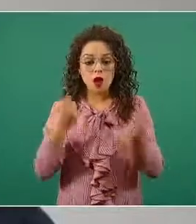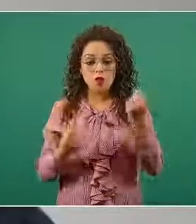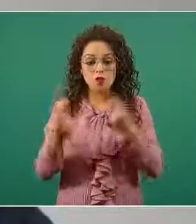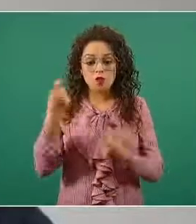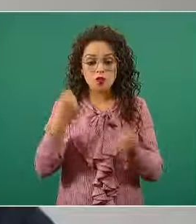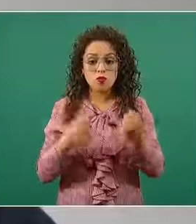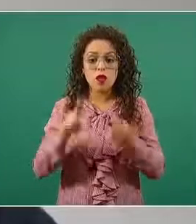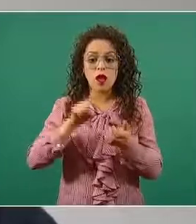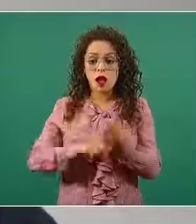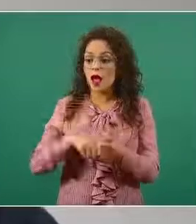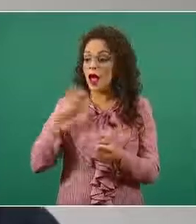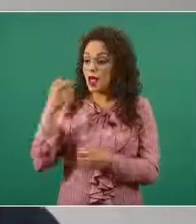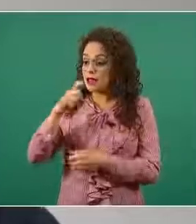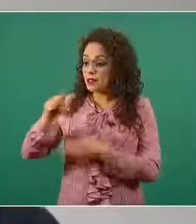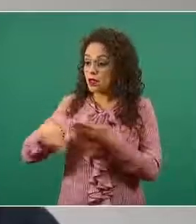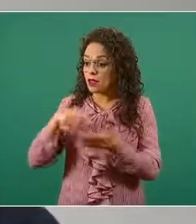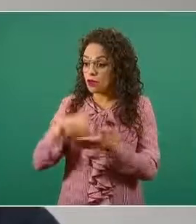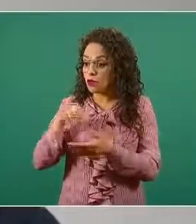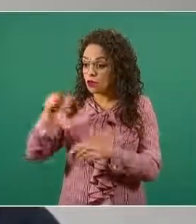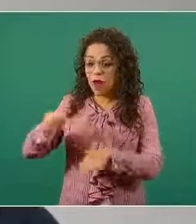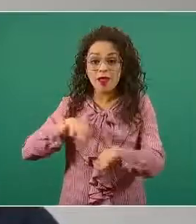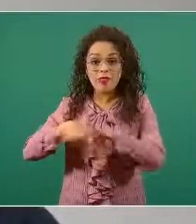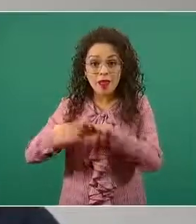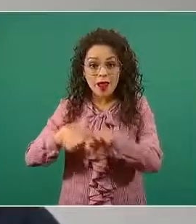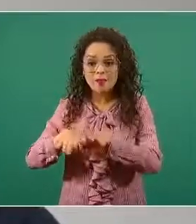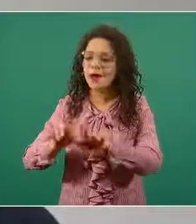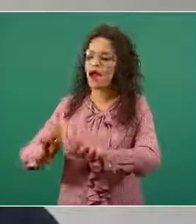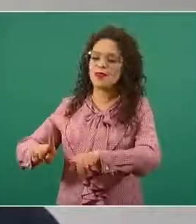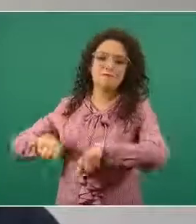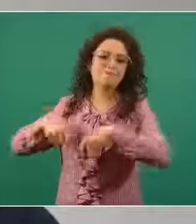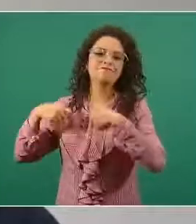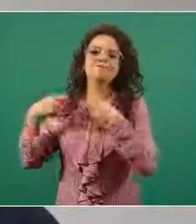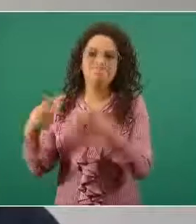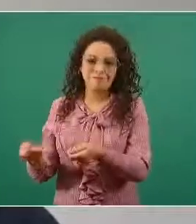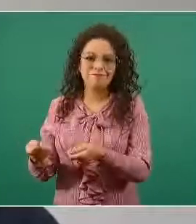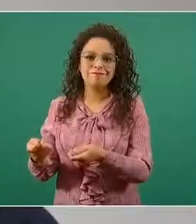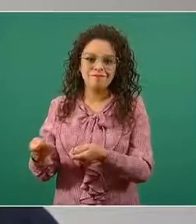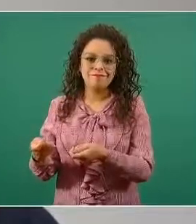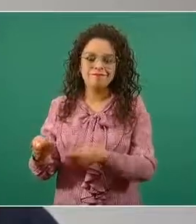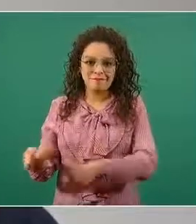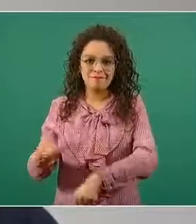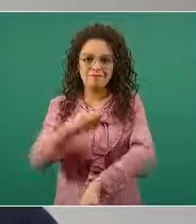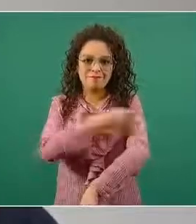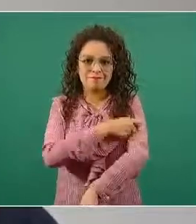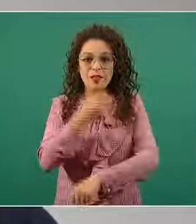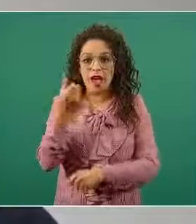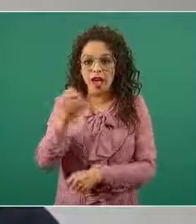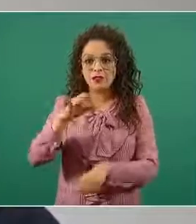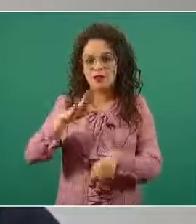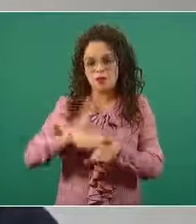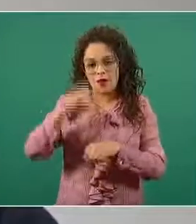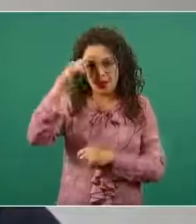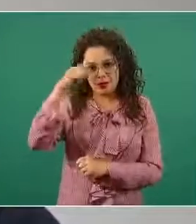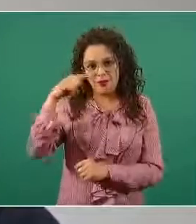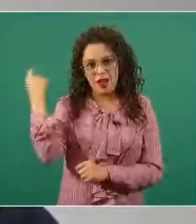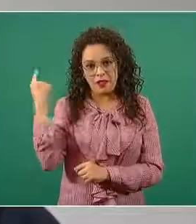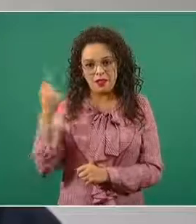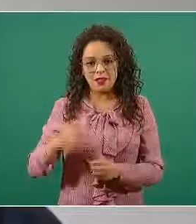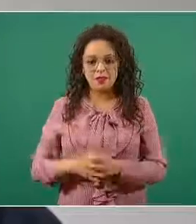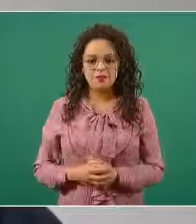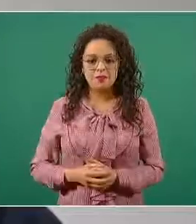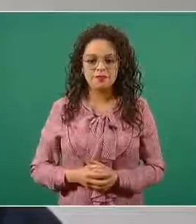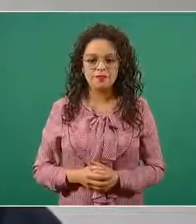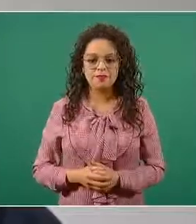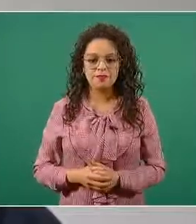los que laboran en este tipo de áreas, y obviamente facilitando de esta manera que ellos puedan llegar. Vamos